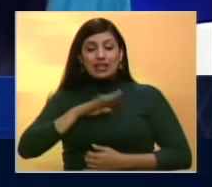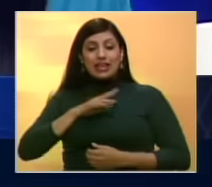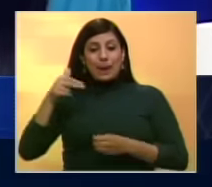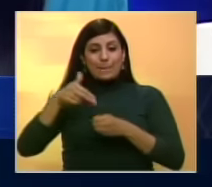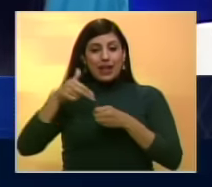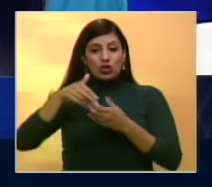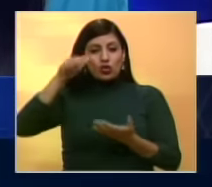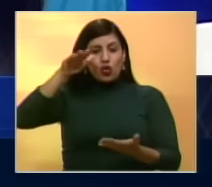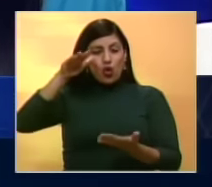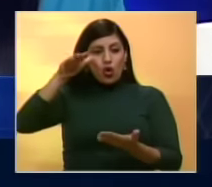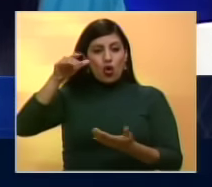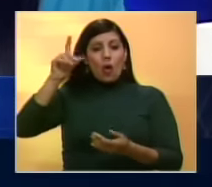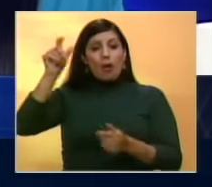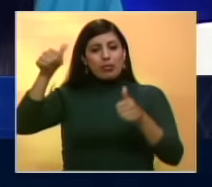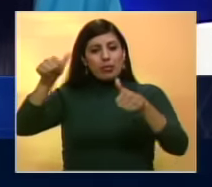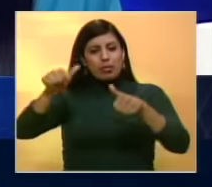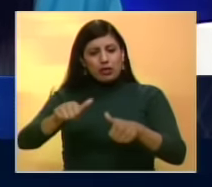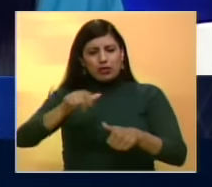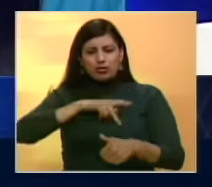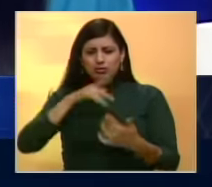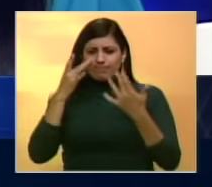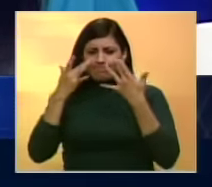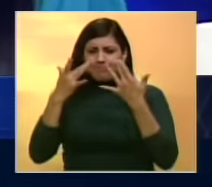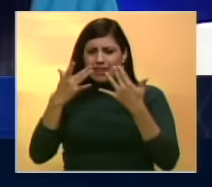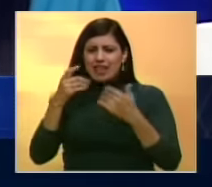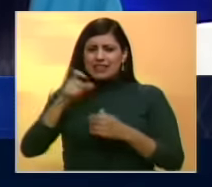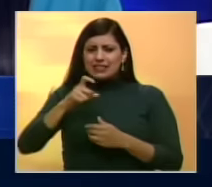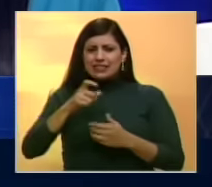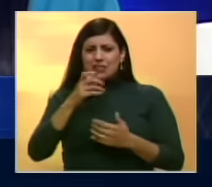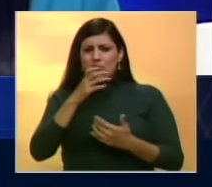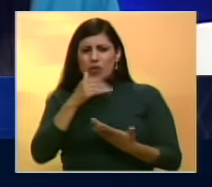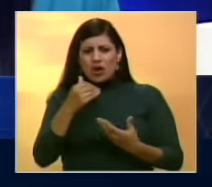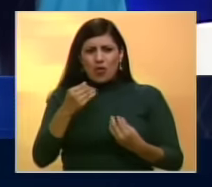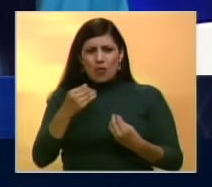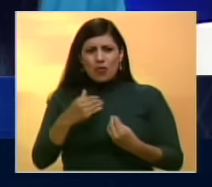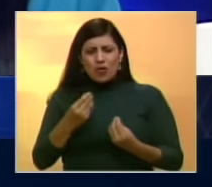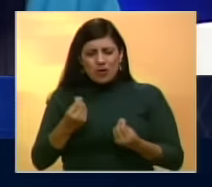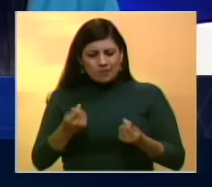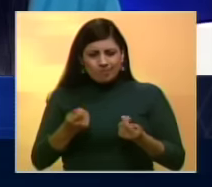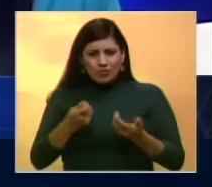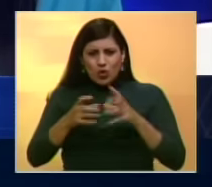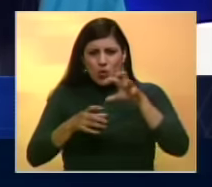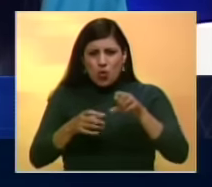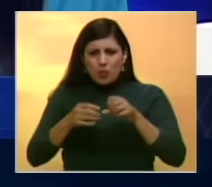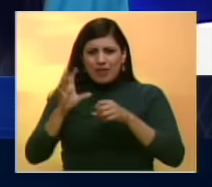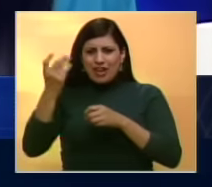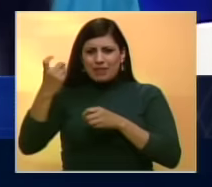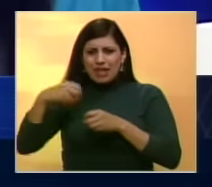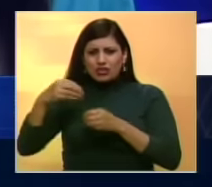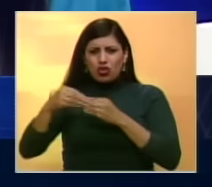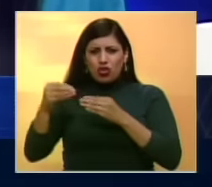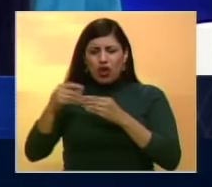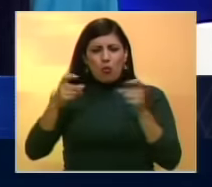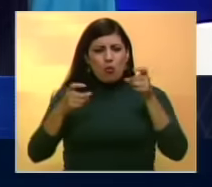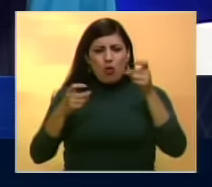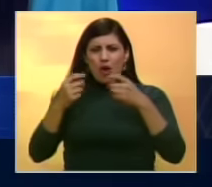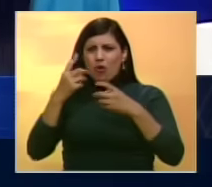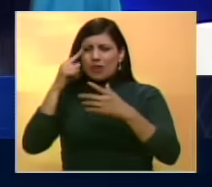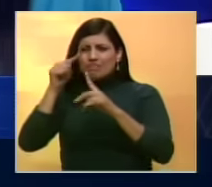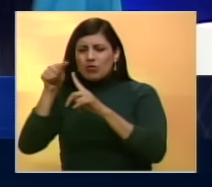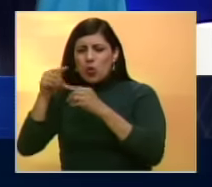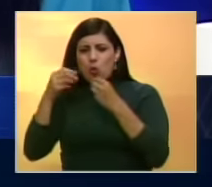petróleo al precio que tenemos Entonces nos damos cuenta que es necesario porque no tenemos eh la cantidad de ingresos de dólares que necesitamos Ahora hay que buscar nuevas